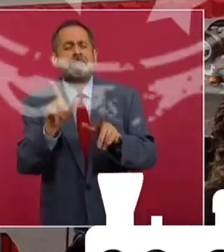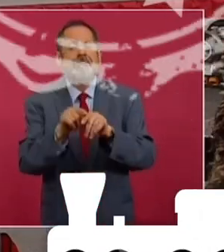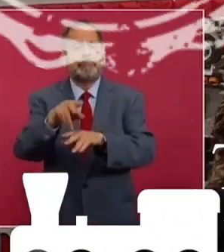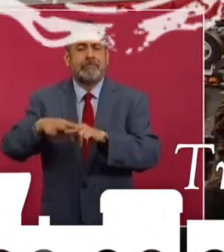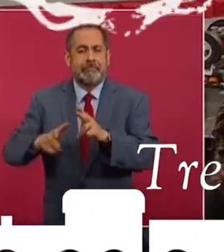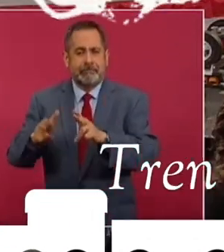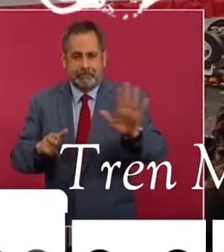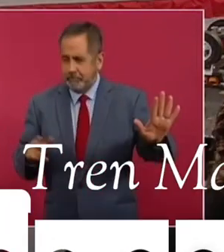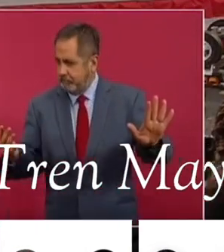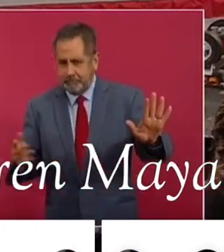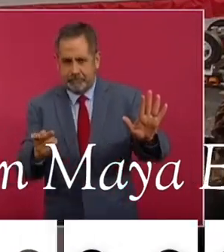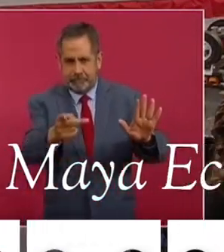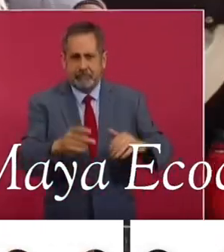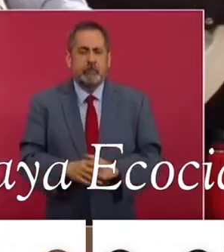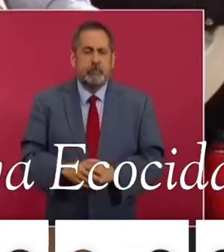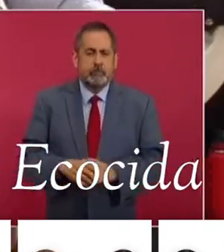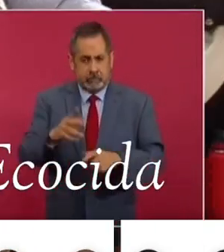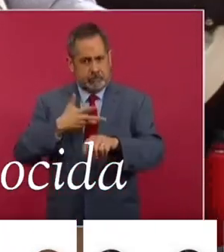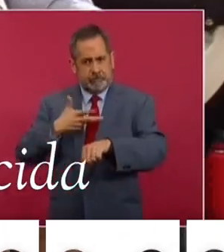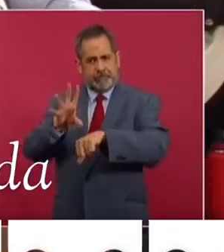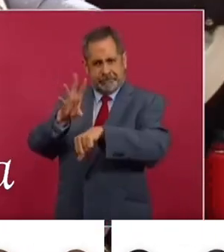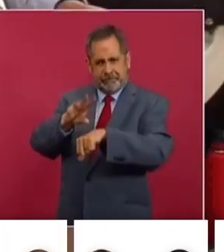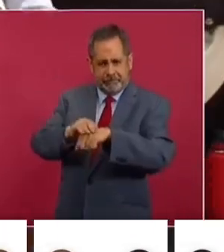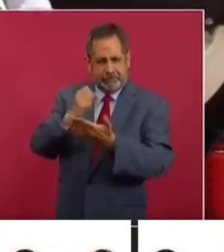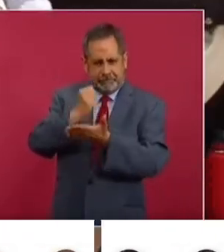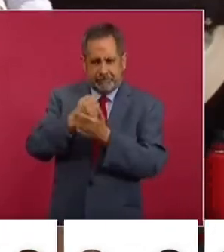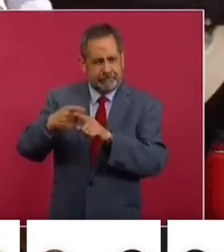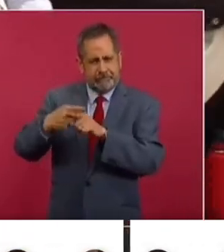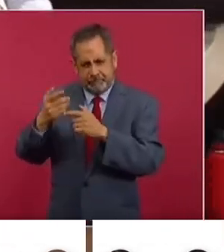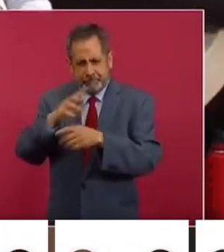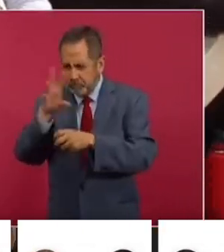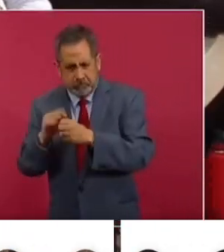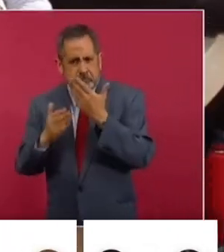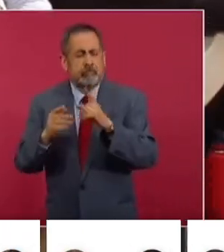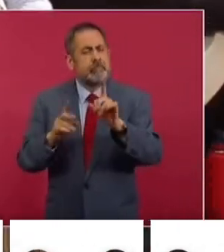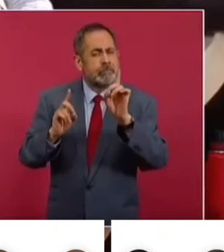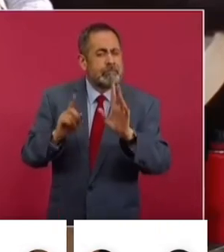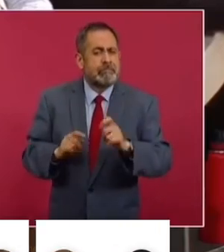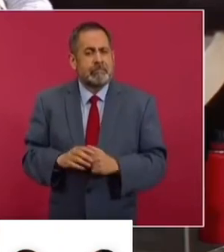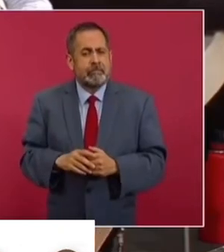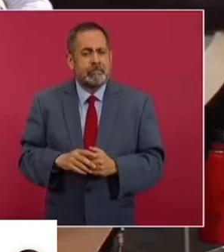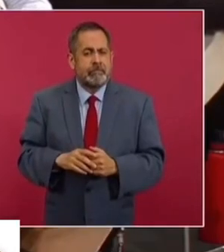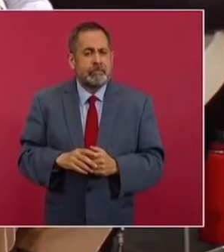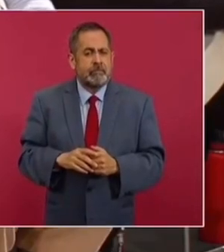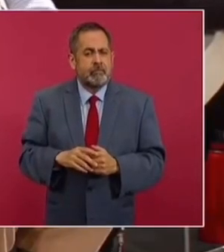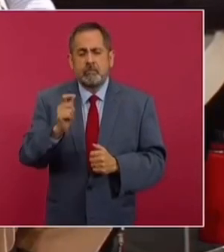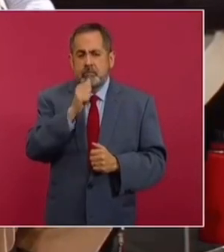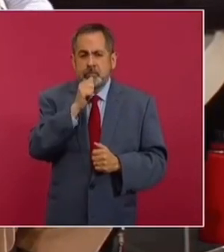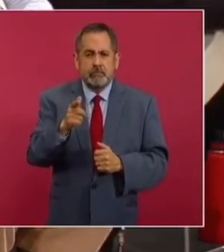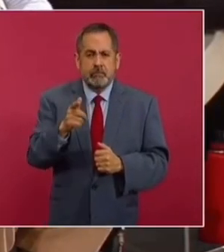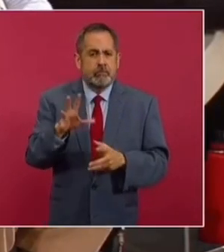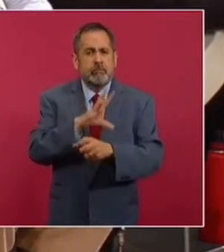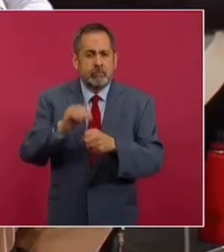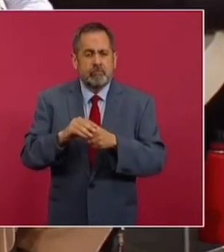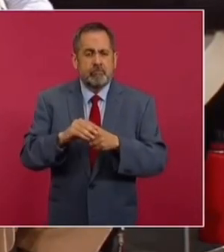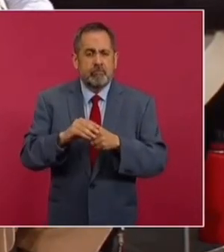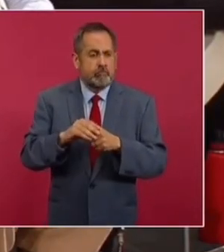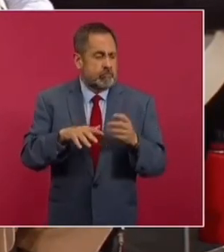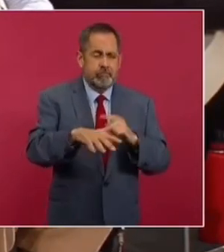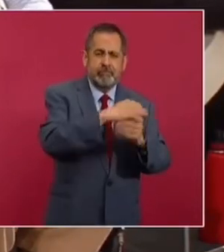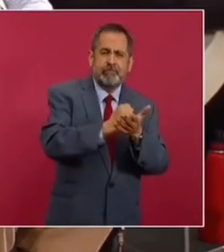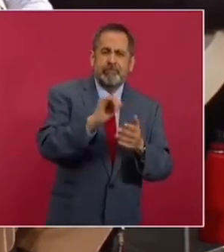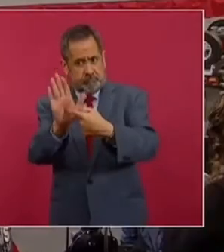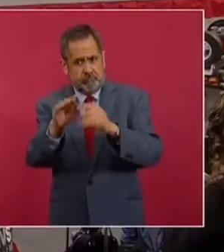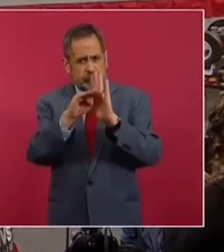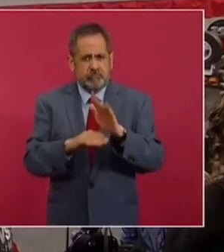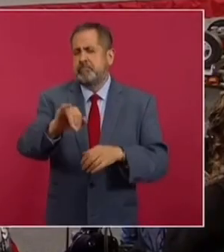Del Tren Maya. Usted a ver, de que tienen los permisos, de que se han hecho todos los estudios. Pero la duda está en que pues no se han tenido o no se han logrado tener las manifestaciones de impacto ambiental. Si